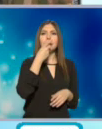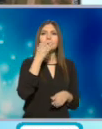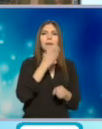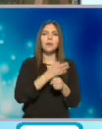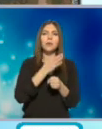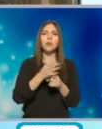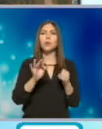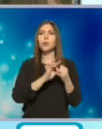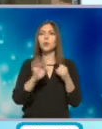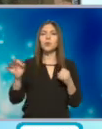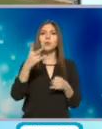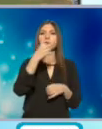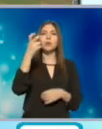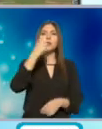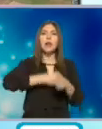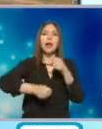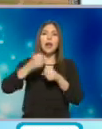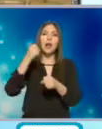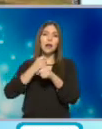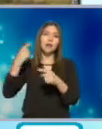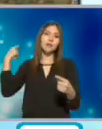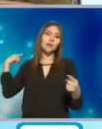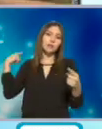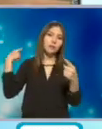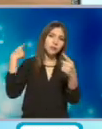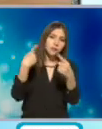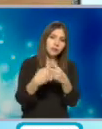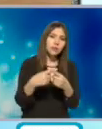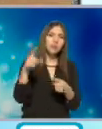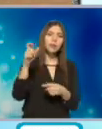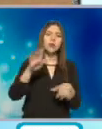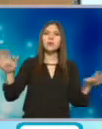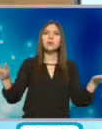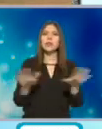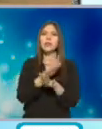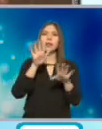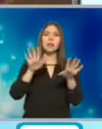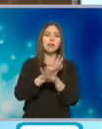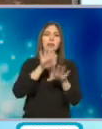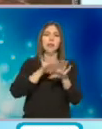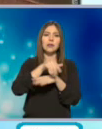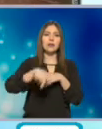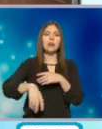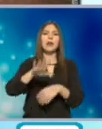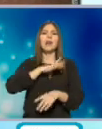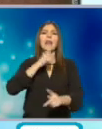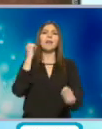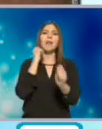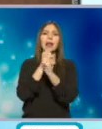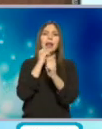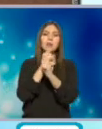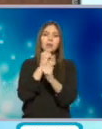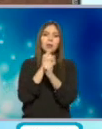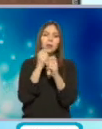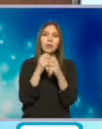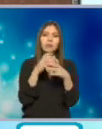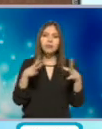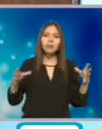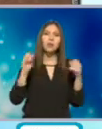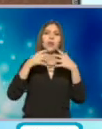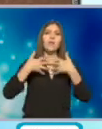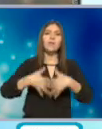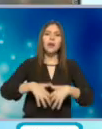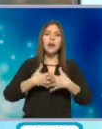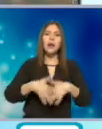ya 200 años, ya cuando viene la industrialización del planeta, el transporte, el crecimiento, hemos